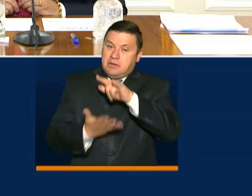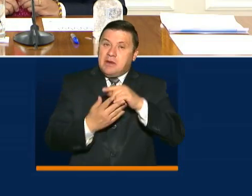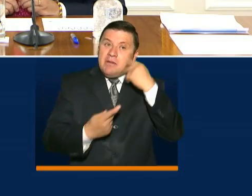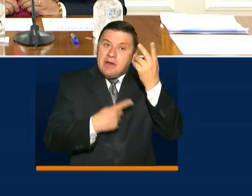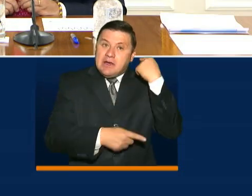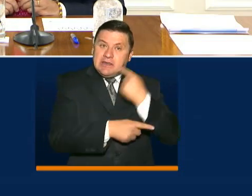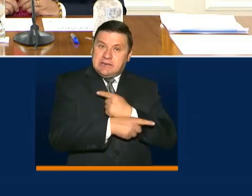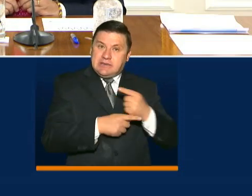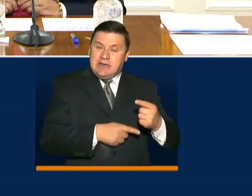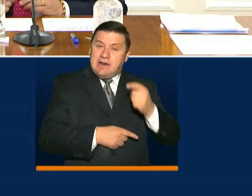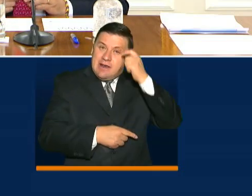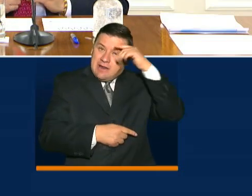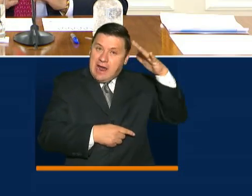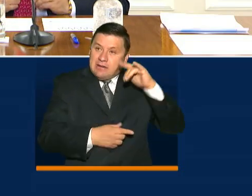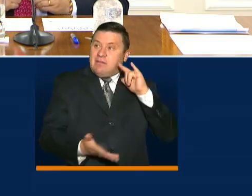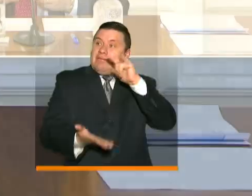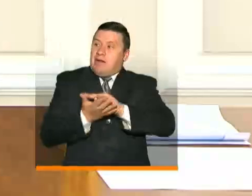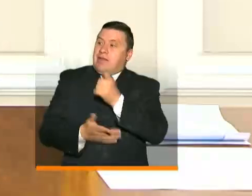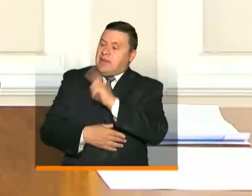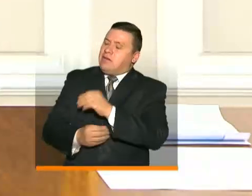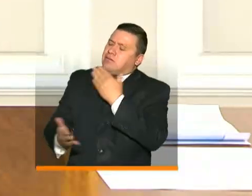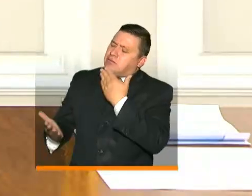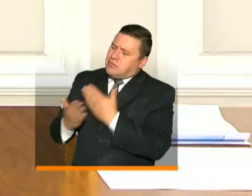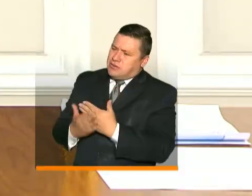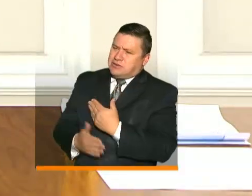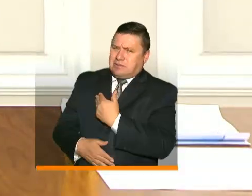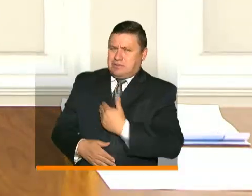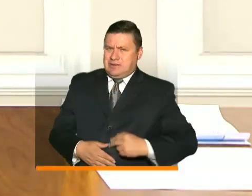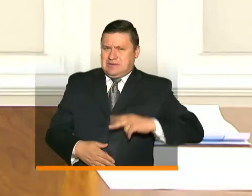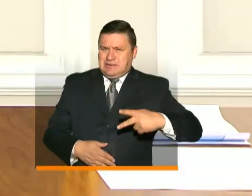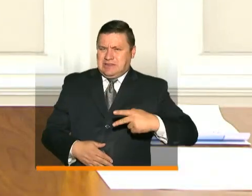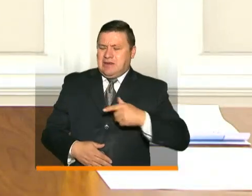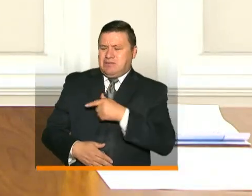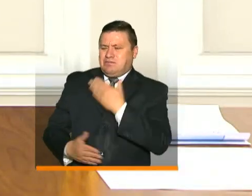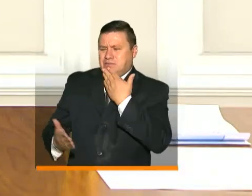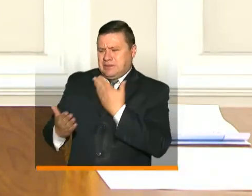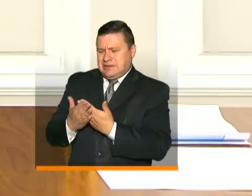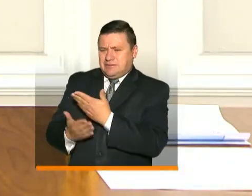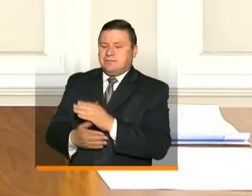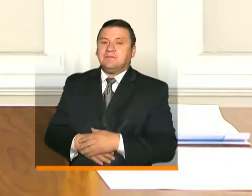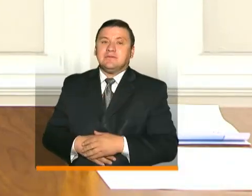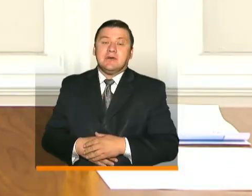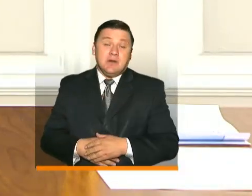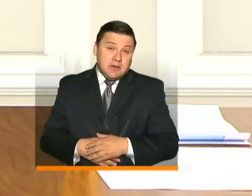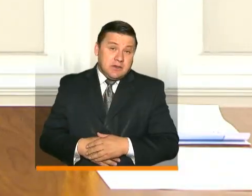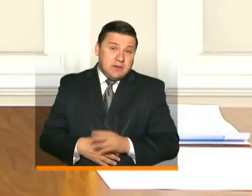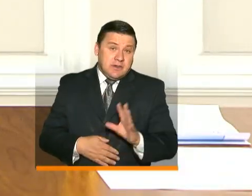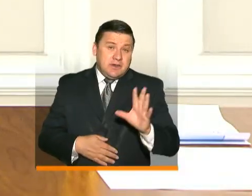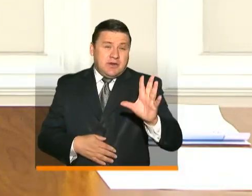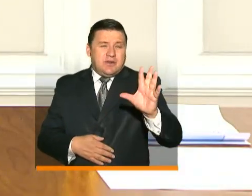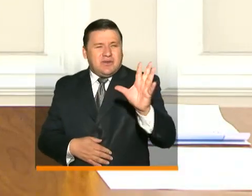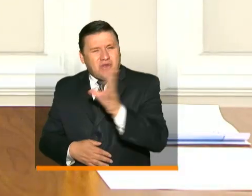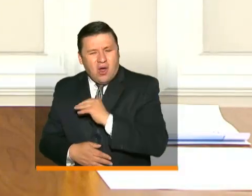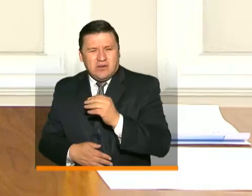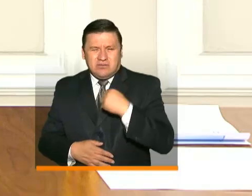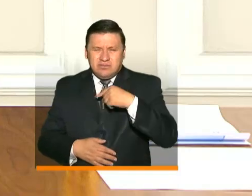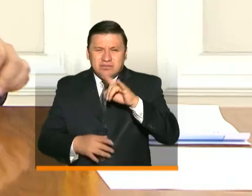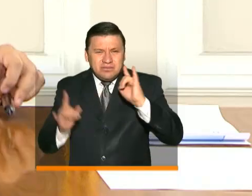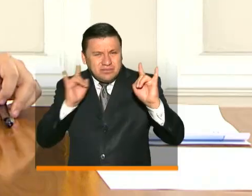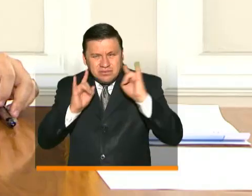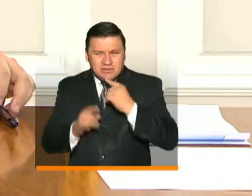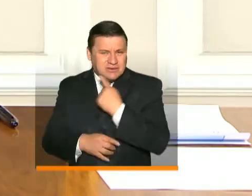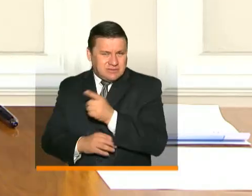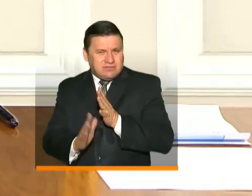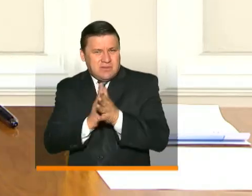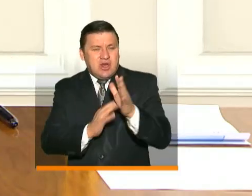semana pasada a la ciudad de Cartagena. Así que muchas gracias, vicepresidenta. Y me gustaría que todos, así como acabamos de escucharlo por